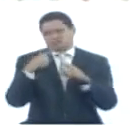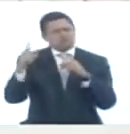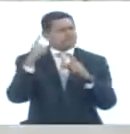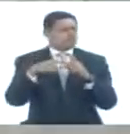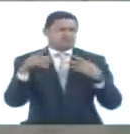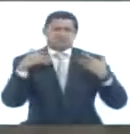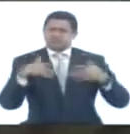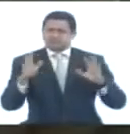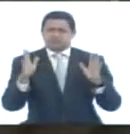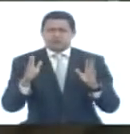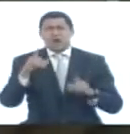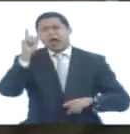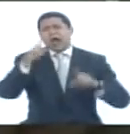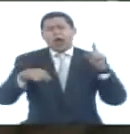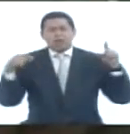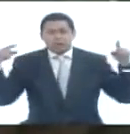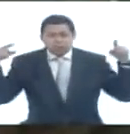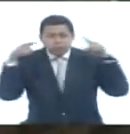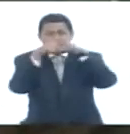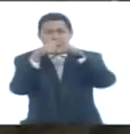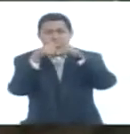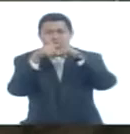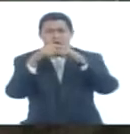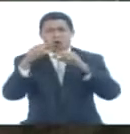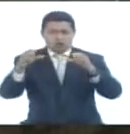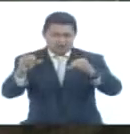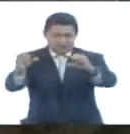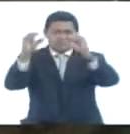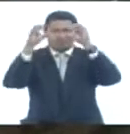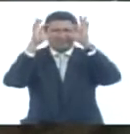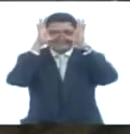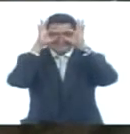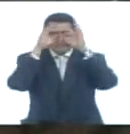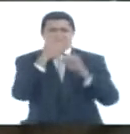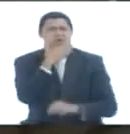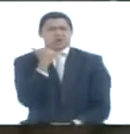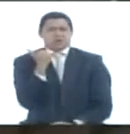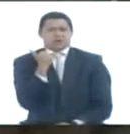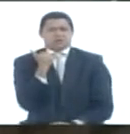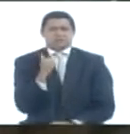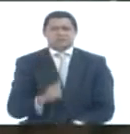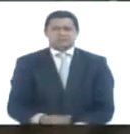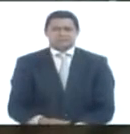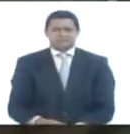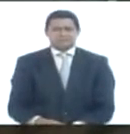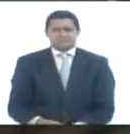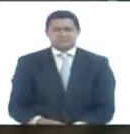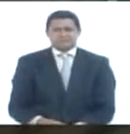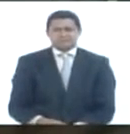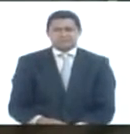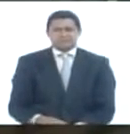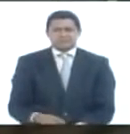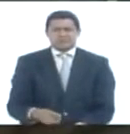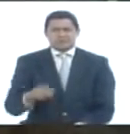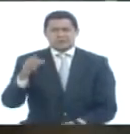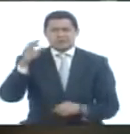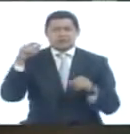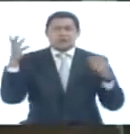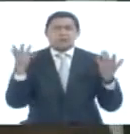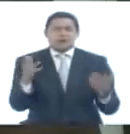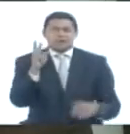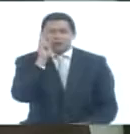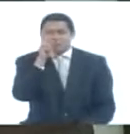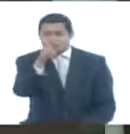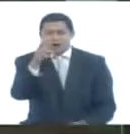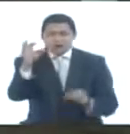multifactorial. Hay estrabismos que, por ejemplo, con lentes se mejoran, se quita la desviación cuando